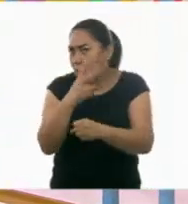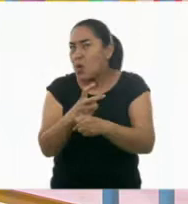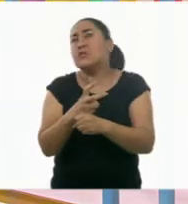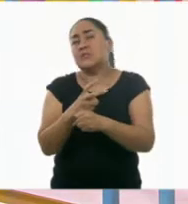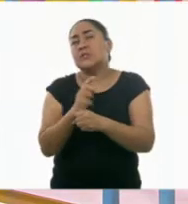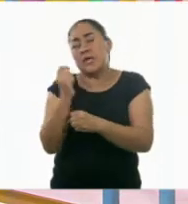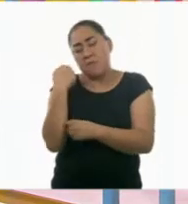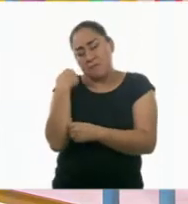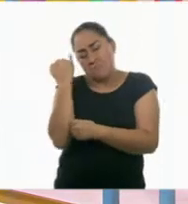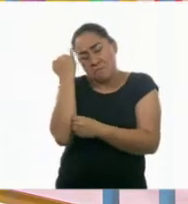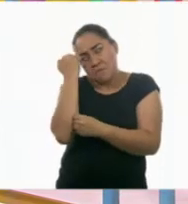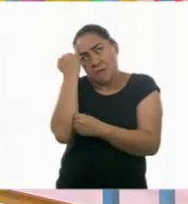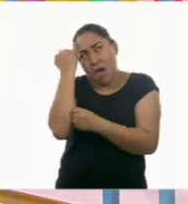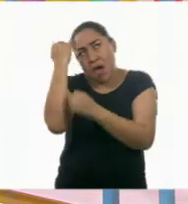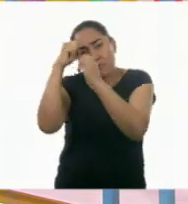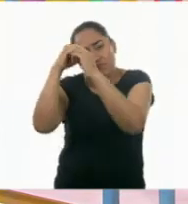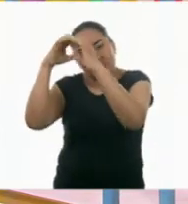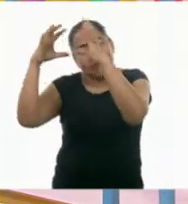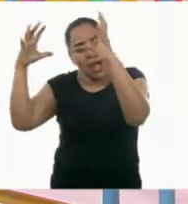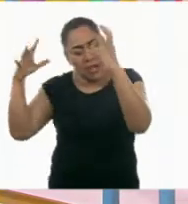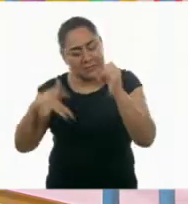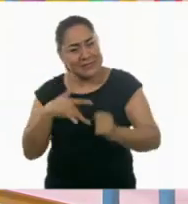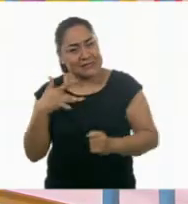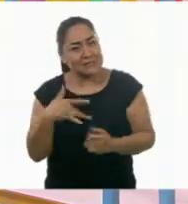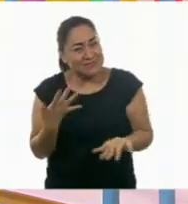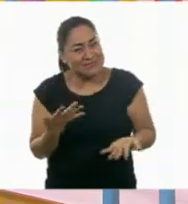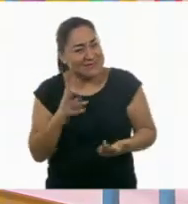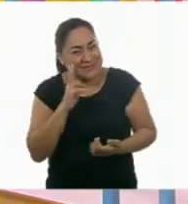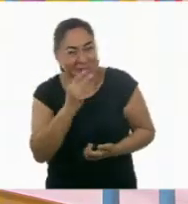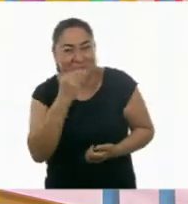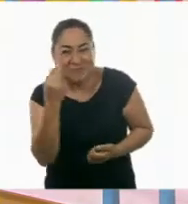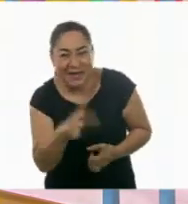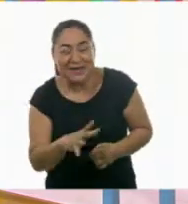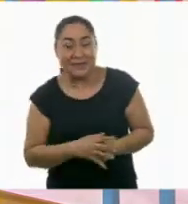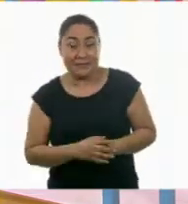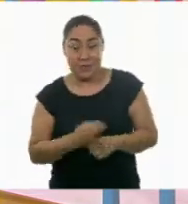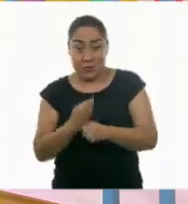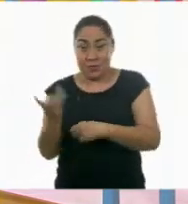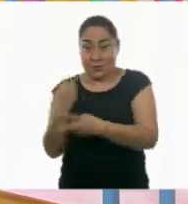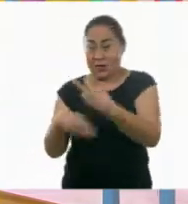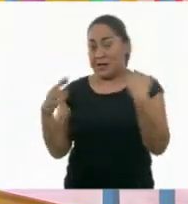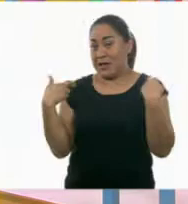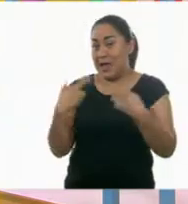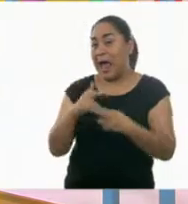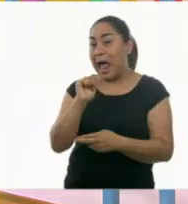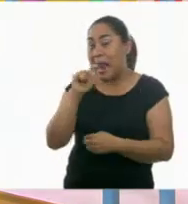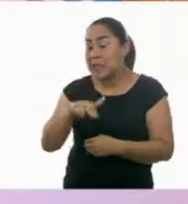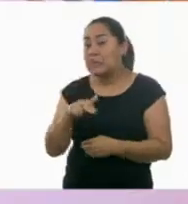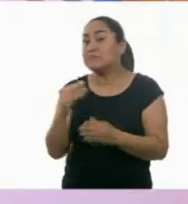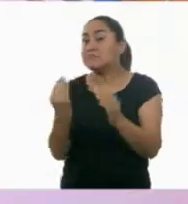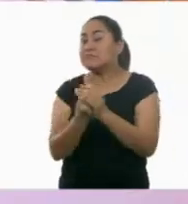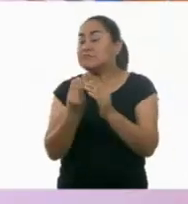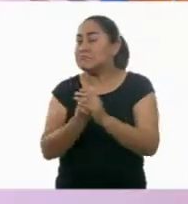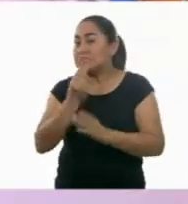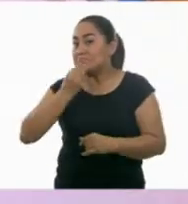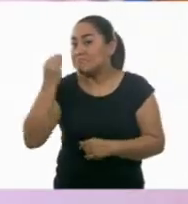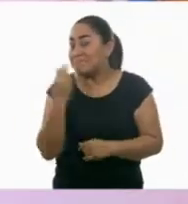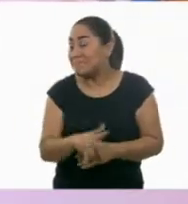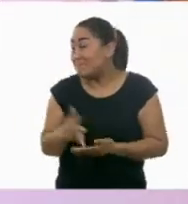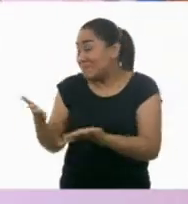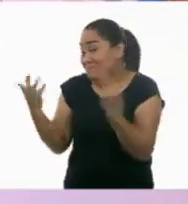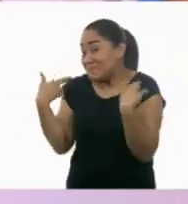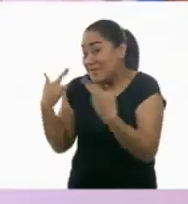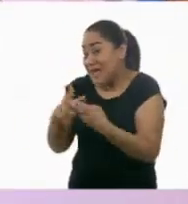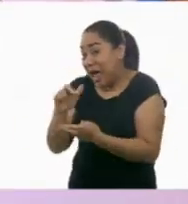Imagino y Siento. ¿A poco no suena padrísimo? Vamos a darle la bienvenida al profe Alan, que nos preparó una sesión increíble. ¡Profe Alan!